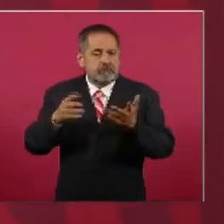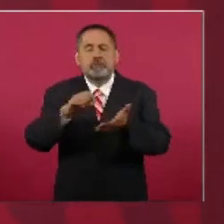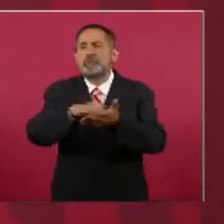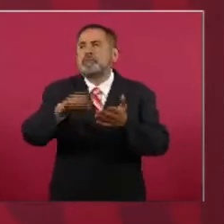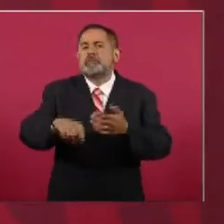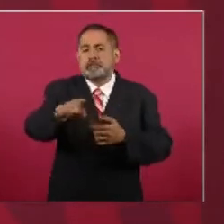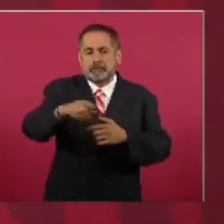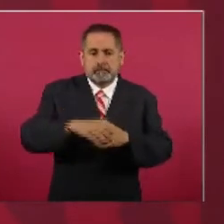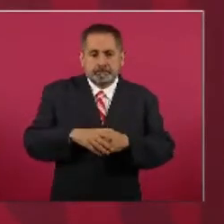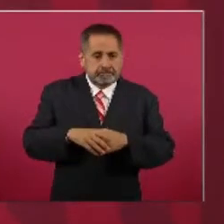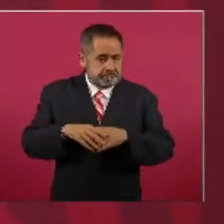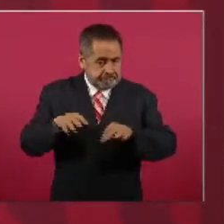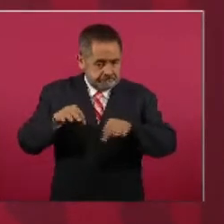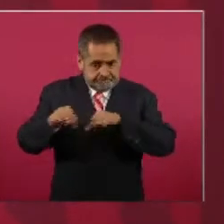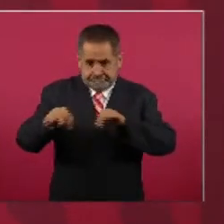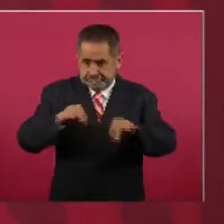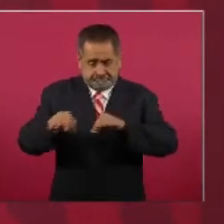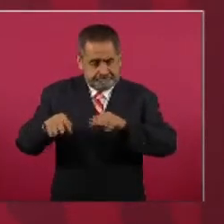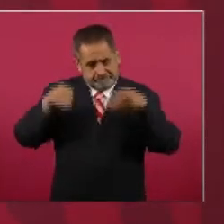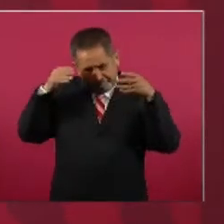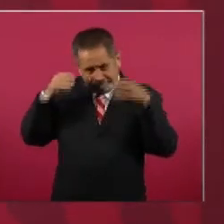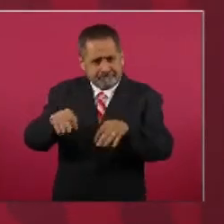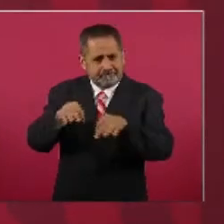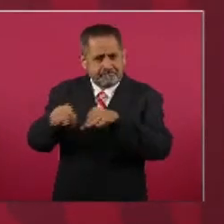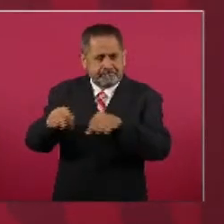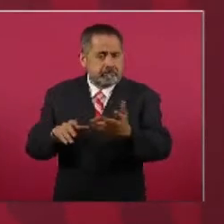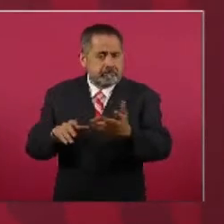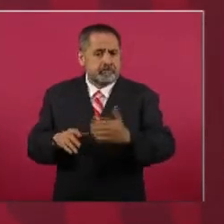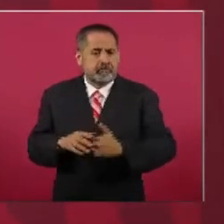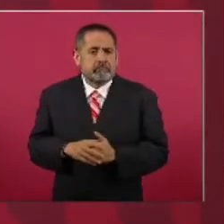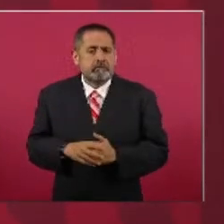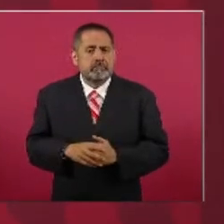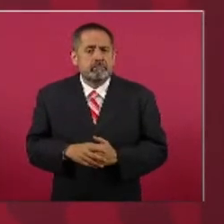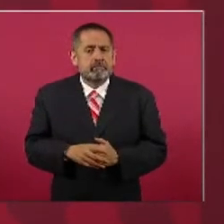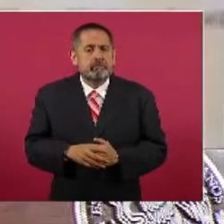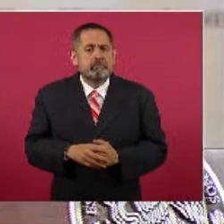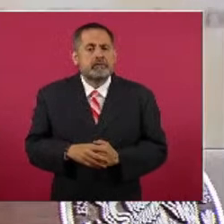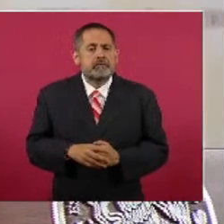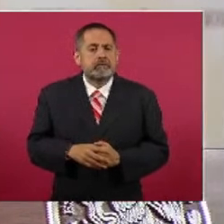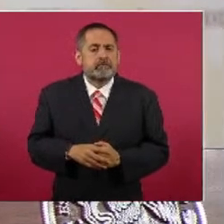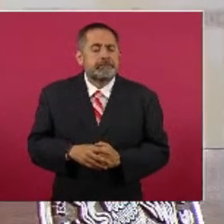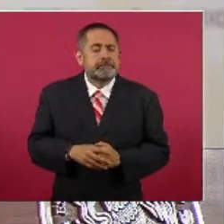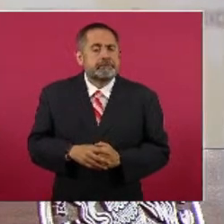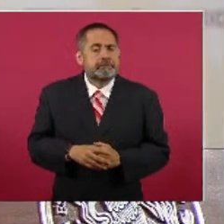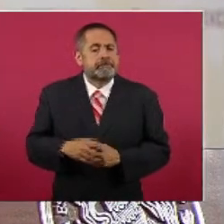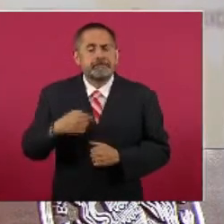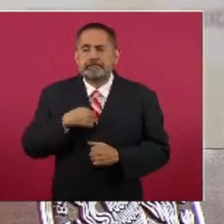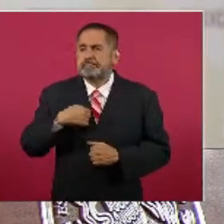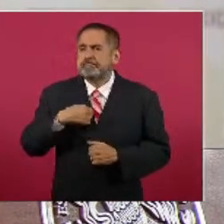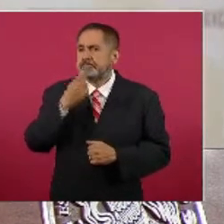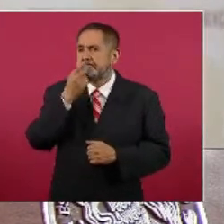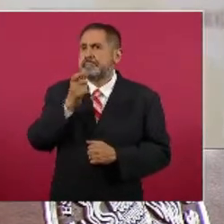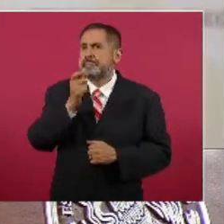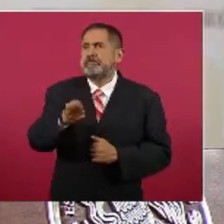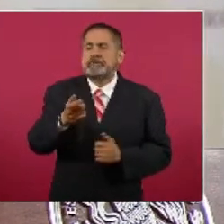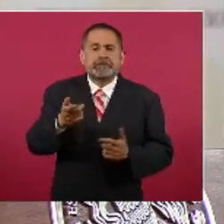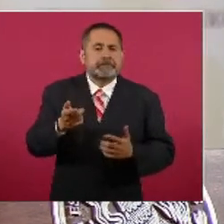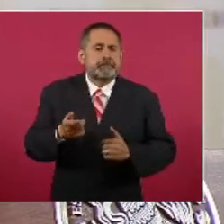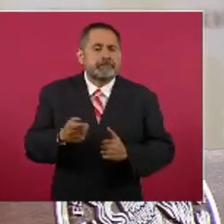el trabajo yo ahora lo que